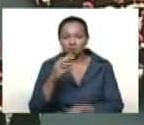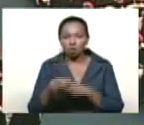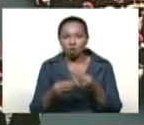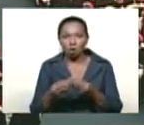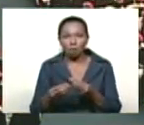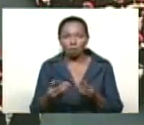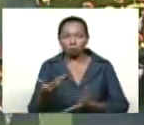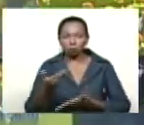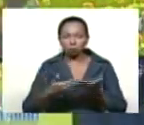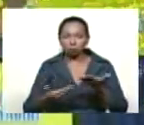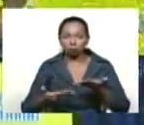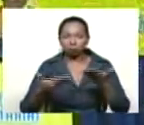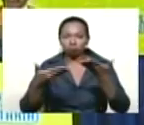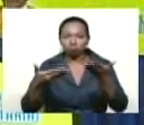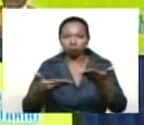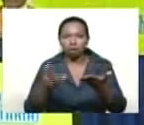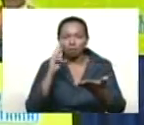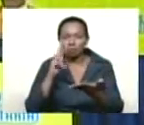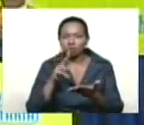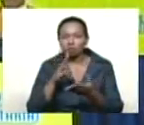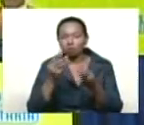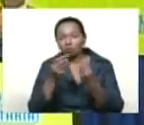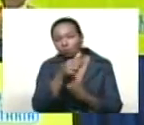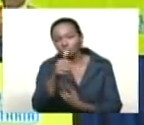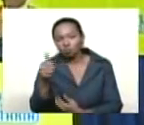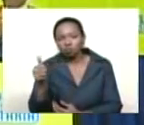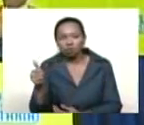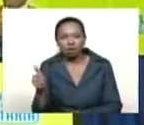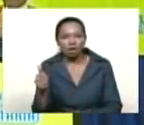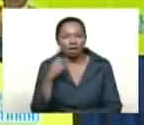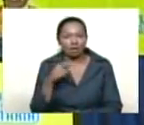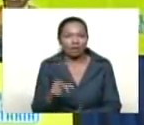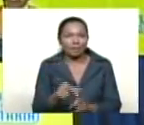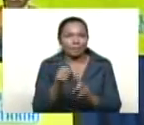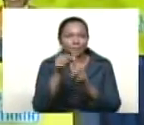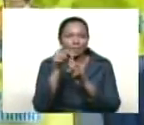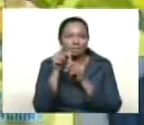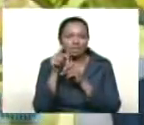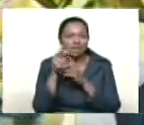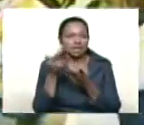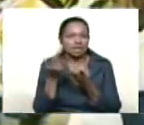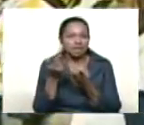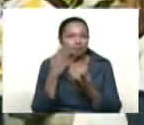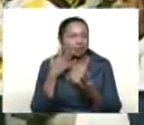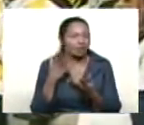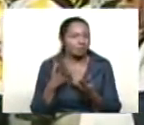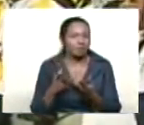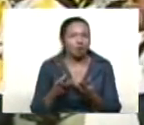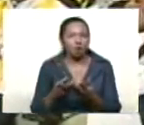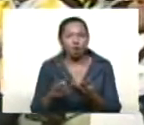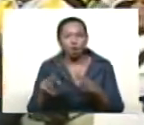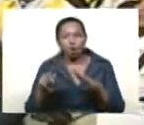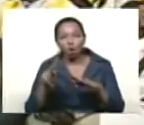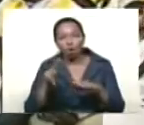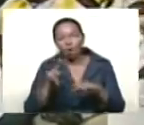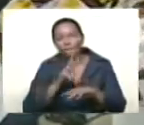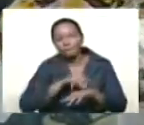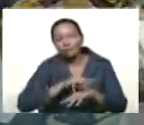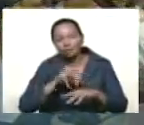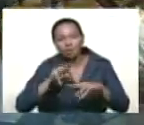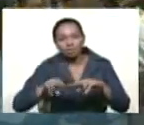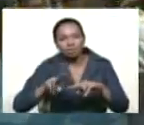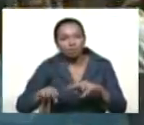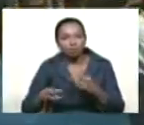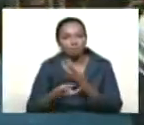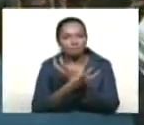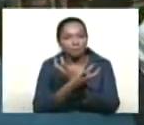entregándole el título cuando muchos de ustedes sean ya especialistas y en estudios de posgrado estén